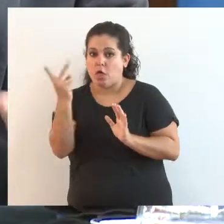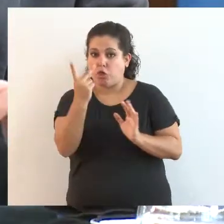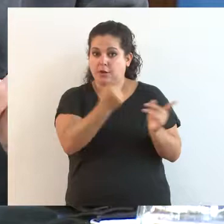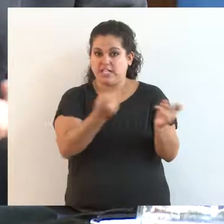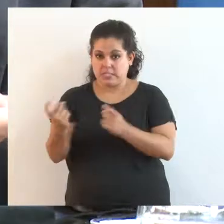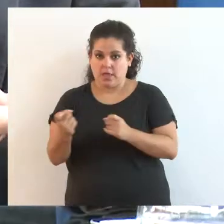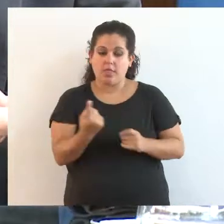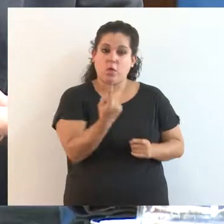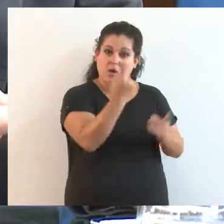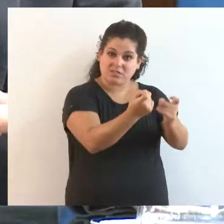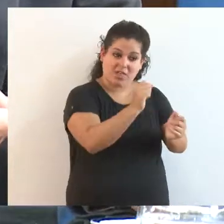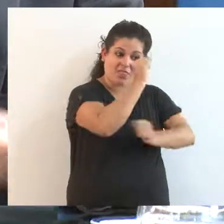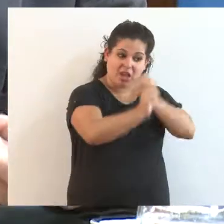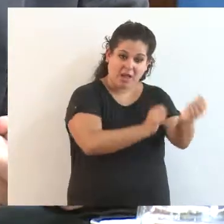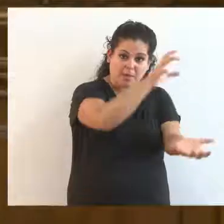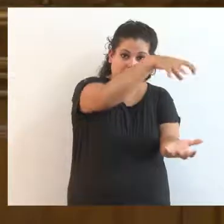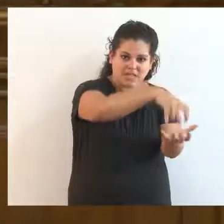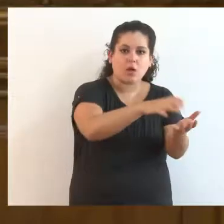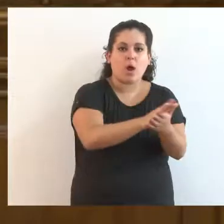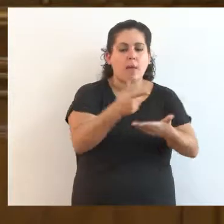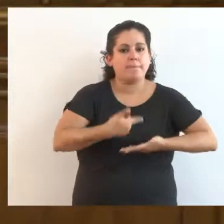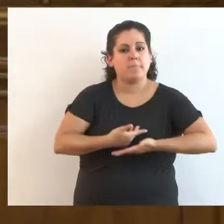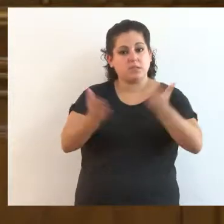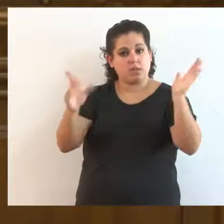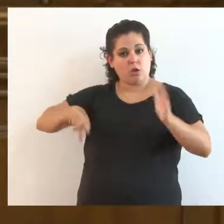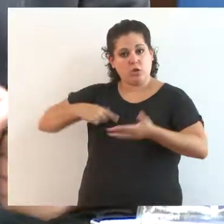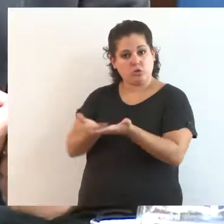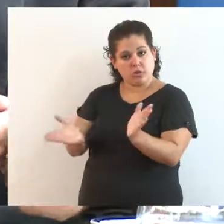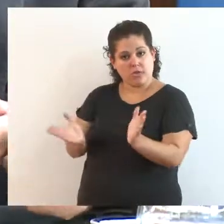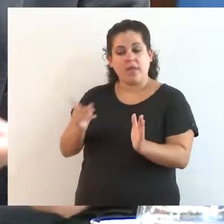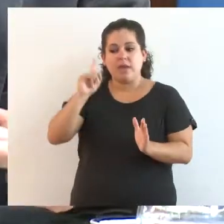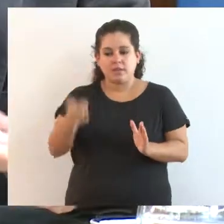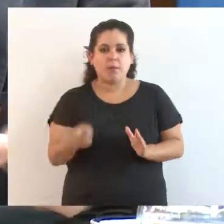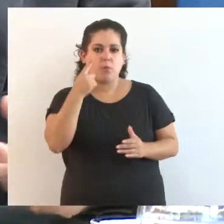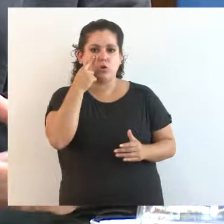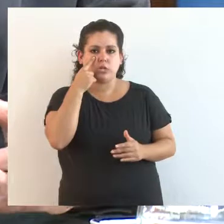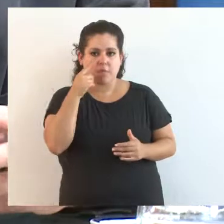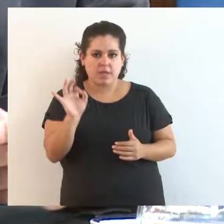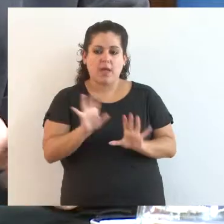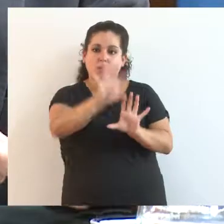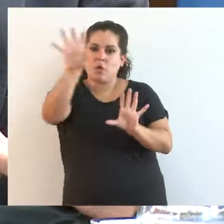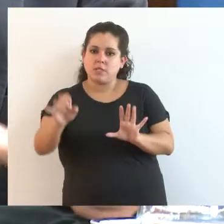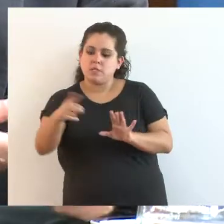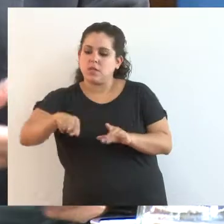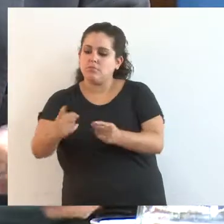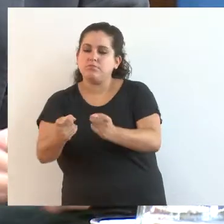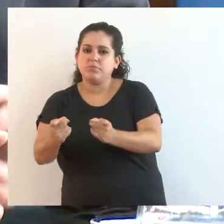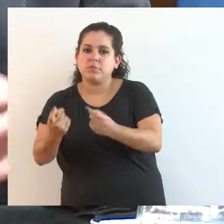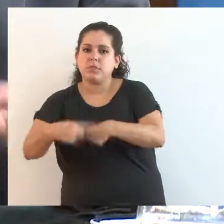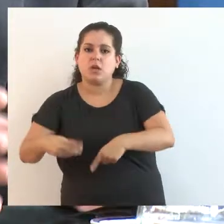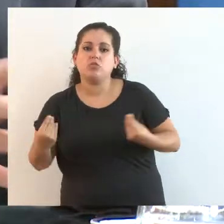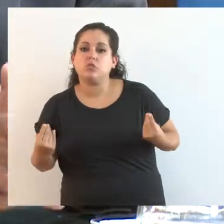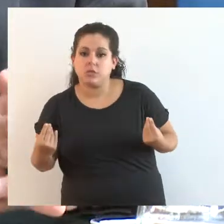dos necesidades, la de la empresa por hacer una presentación en sociedad y la de los estados municipales, por ejemplo, provinciales, que